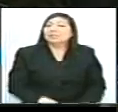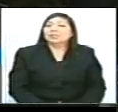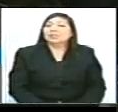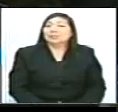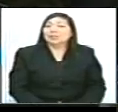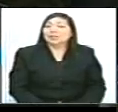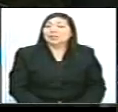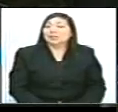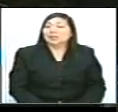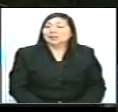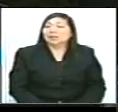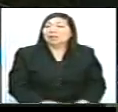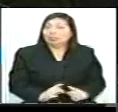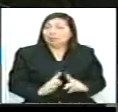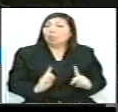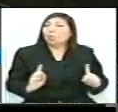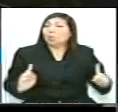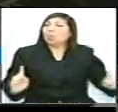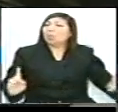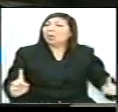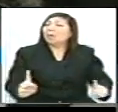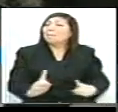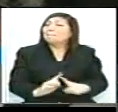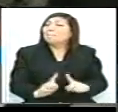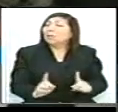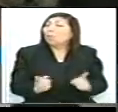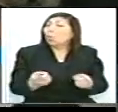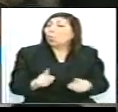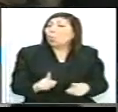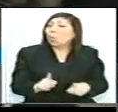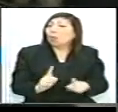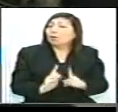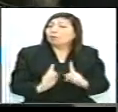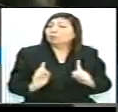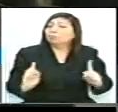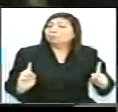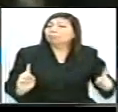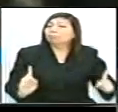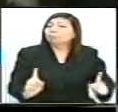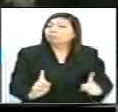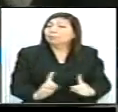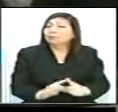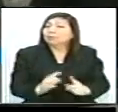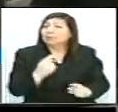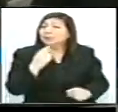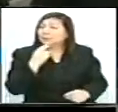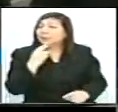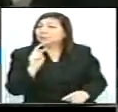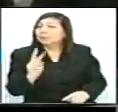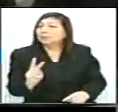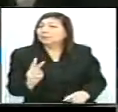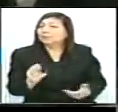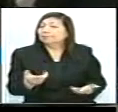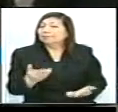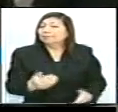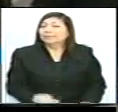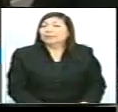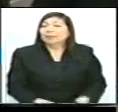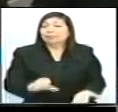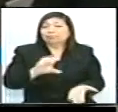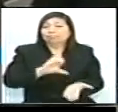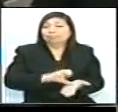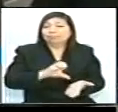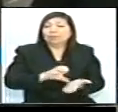las zonas periféricas, pero cuando hablamos de zonas periféricas, nos estamos refiriendo a la